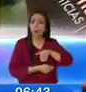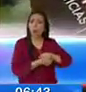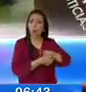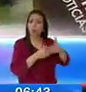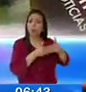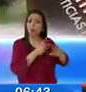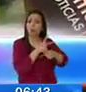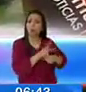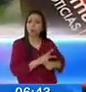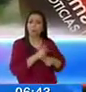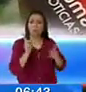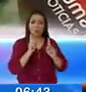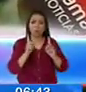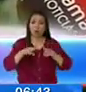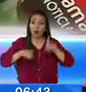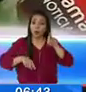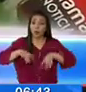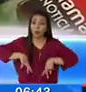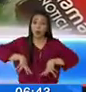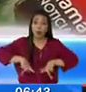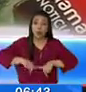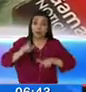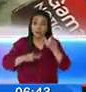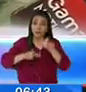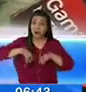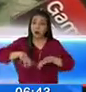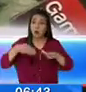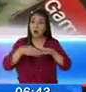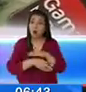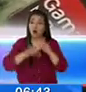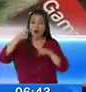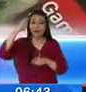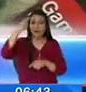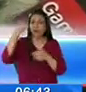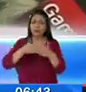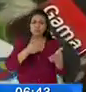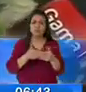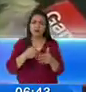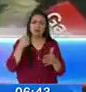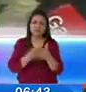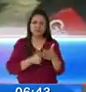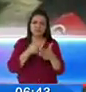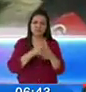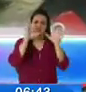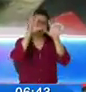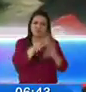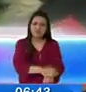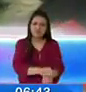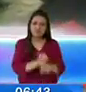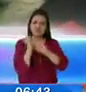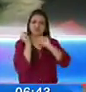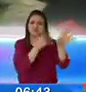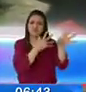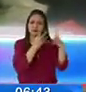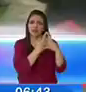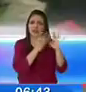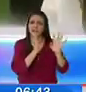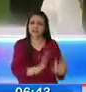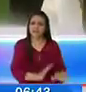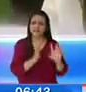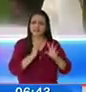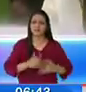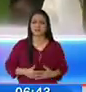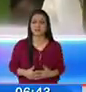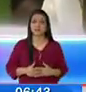algunos corruptos se han metido en nuestro gobierno, vamos a luchar hasta las últimas consecuencias para que estos tengan que estar donde deben estar, en la